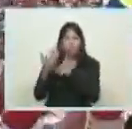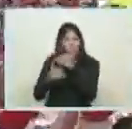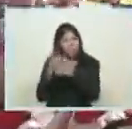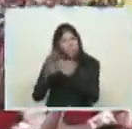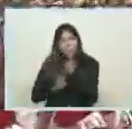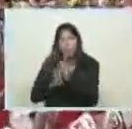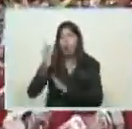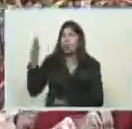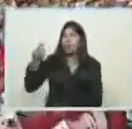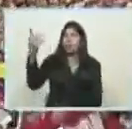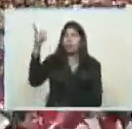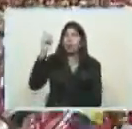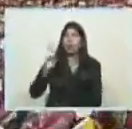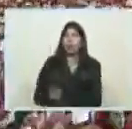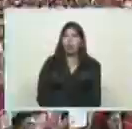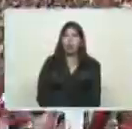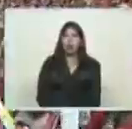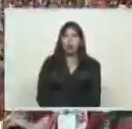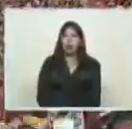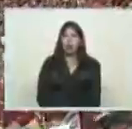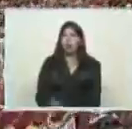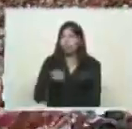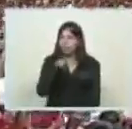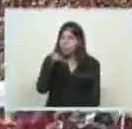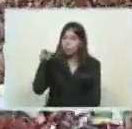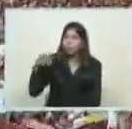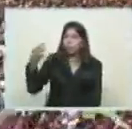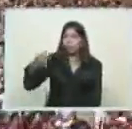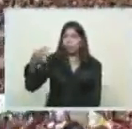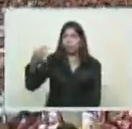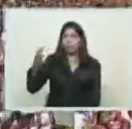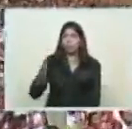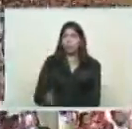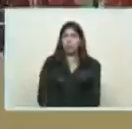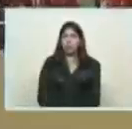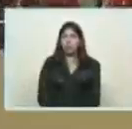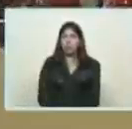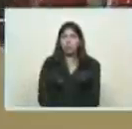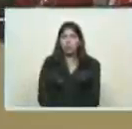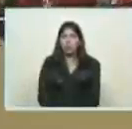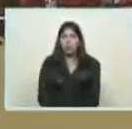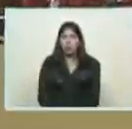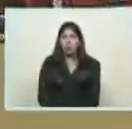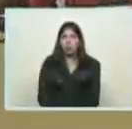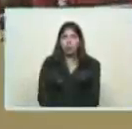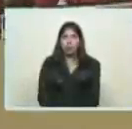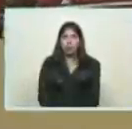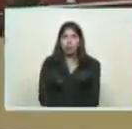Venezuela de verdad. Son la Venezuela de verdad.